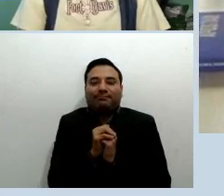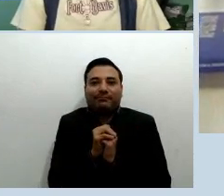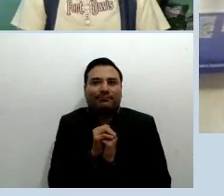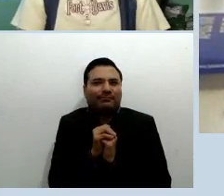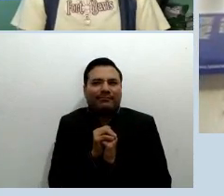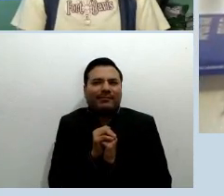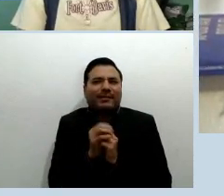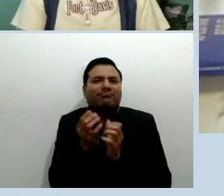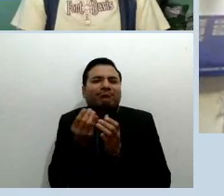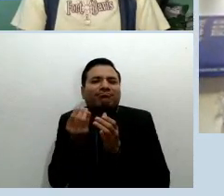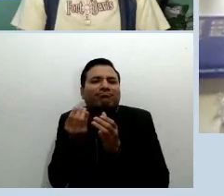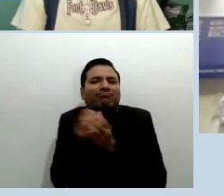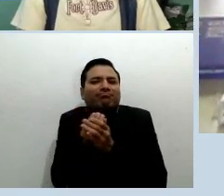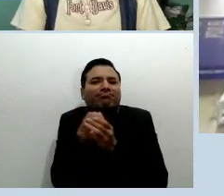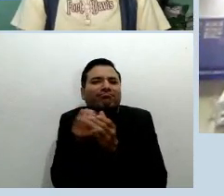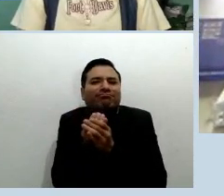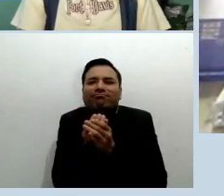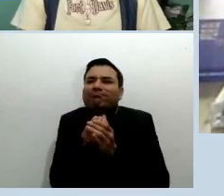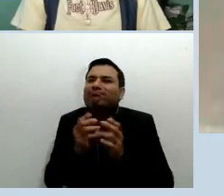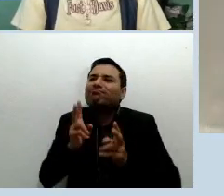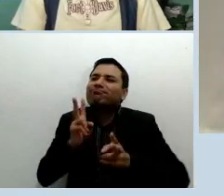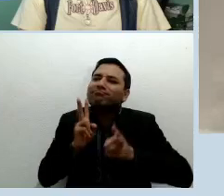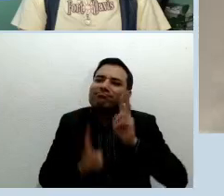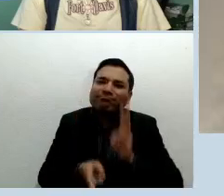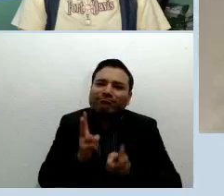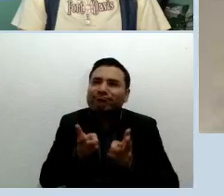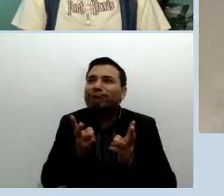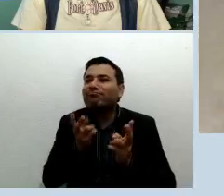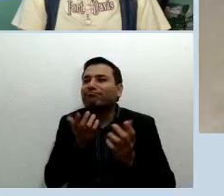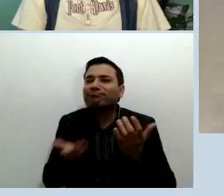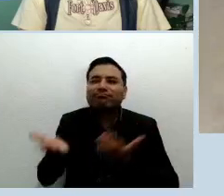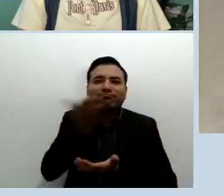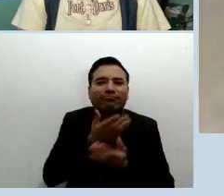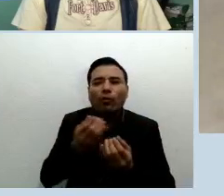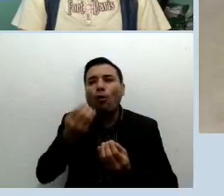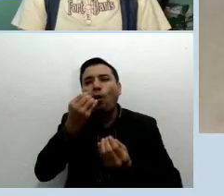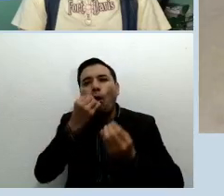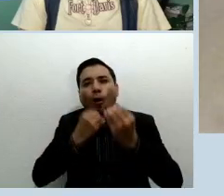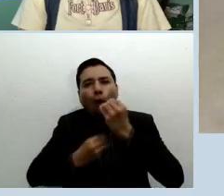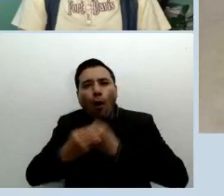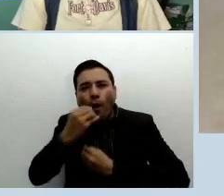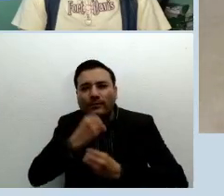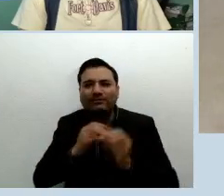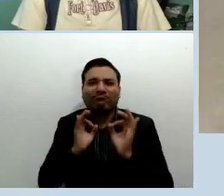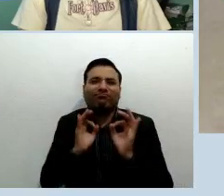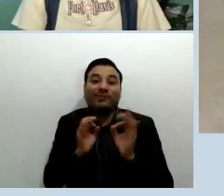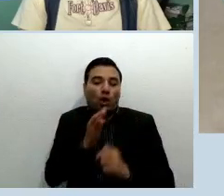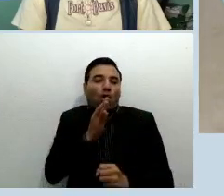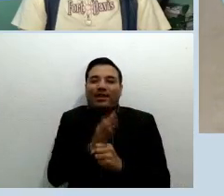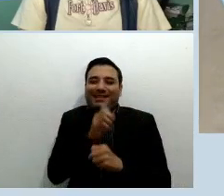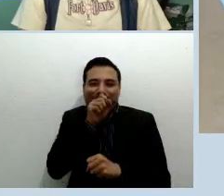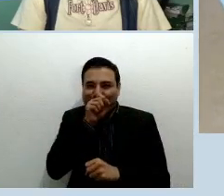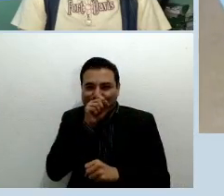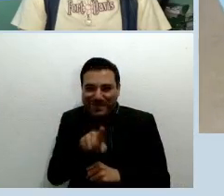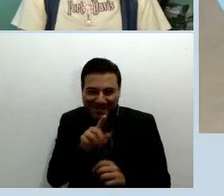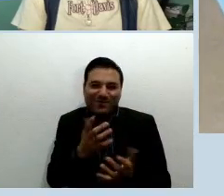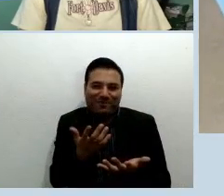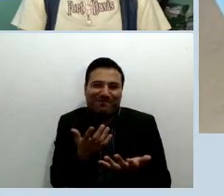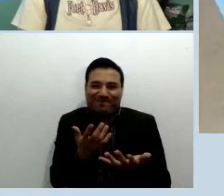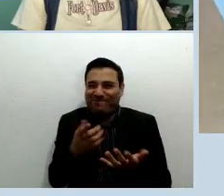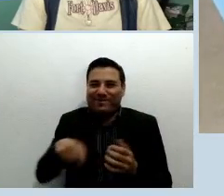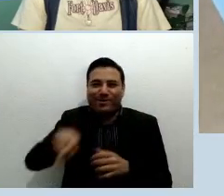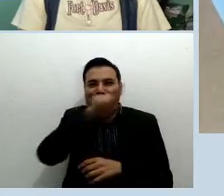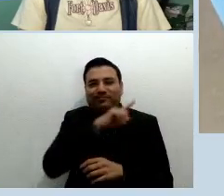en en compartir alimentos que creo que eso es un poco también lo que estamos haciendo acá eh compartir los